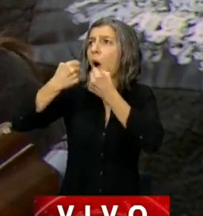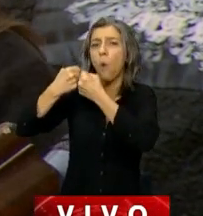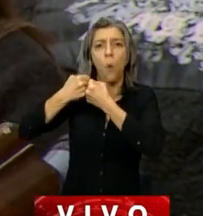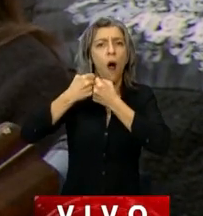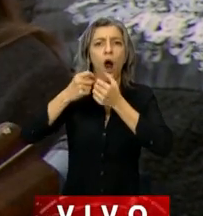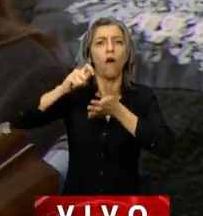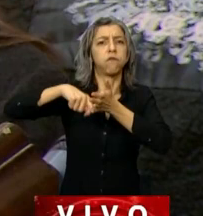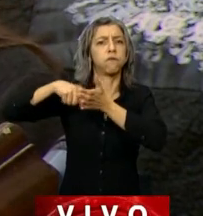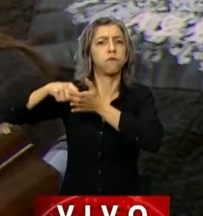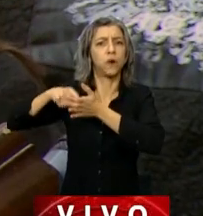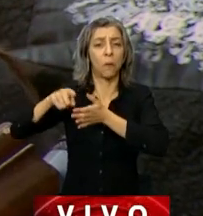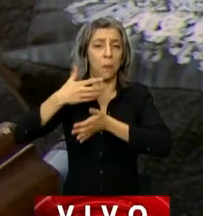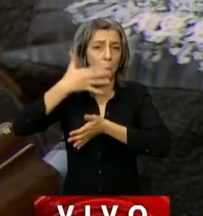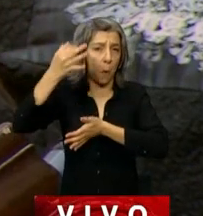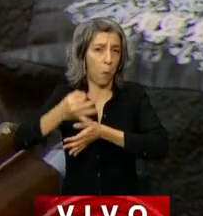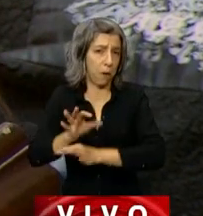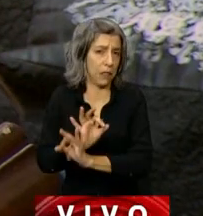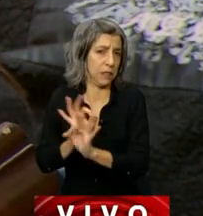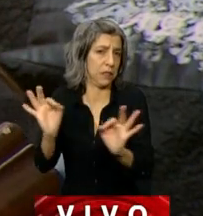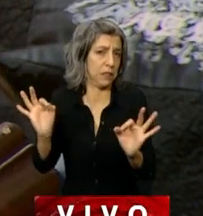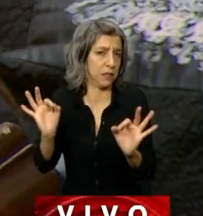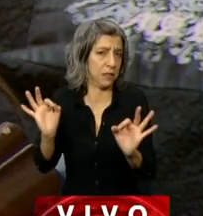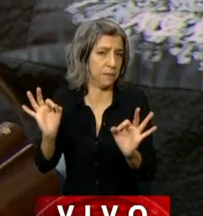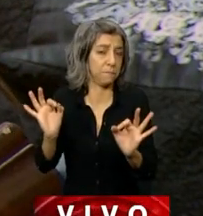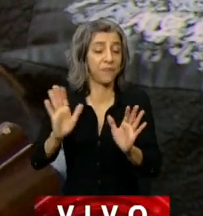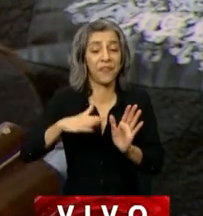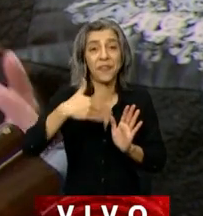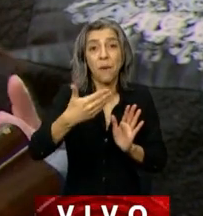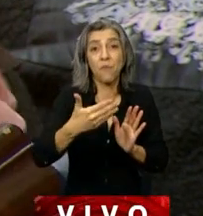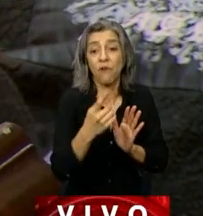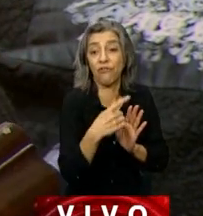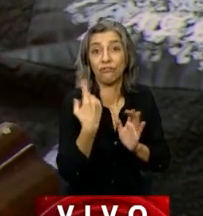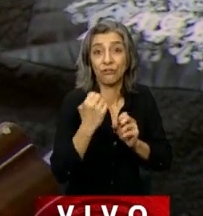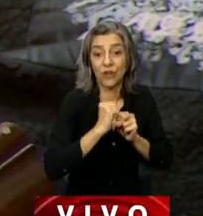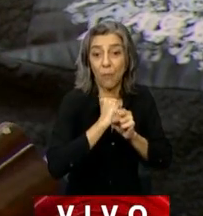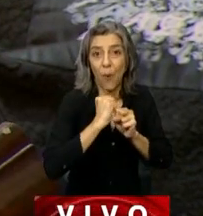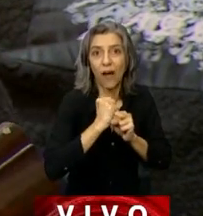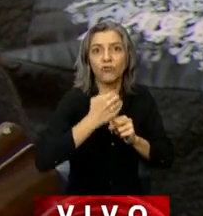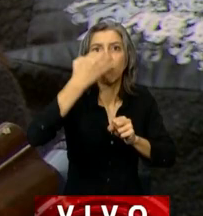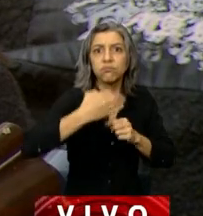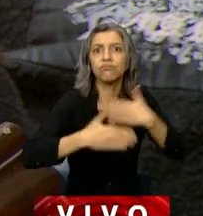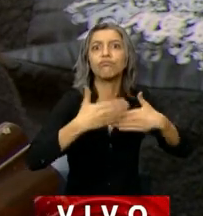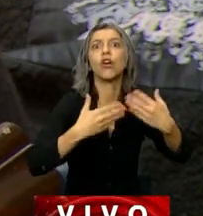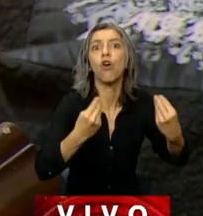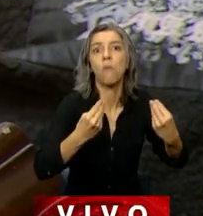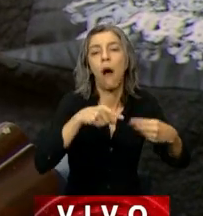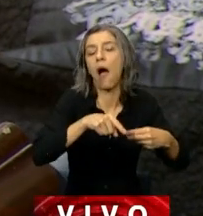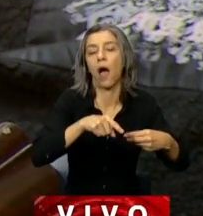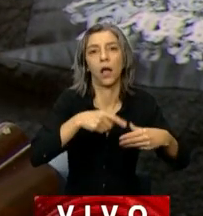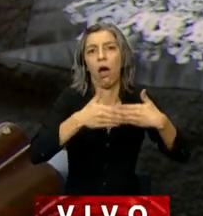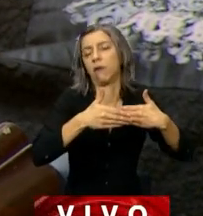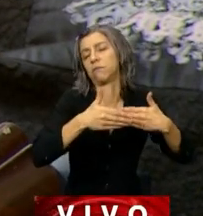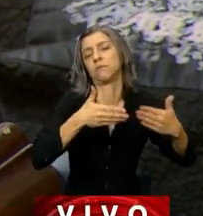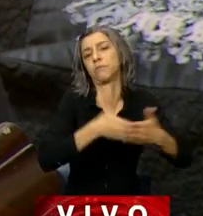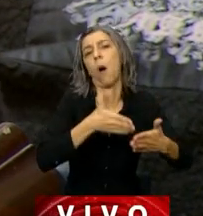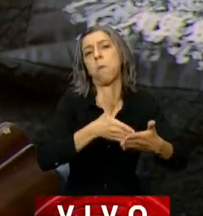se tienen que aprobar la medida concreta de protección, ahí aparecen todo tipo de obstáculos, todo tipo